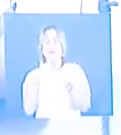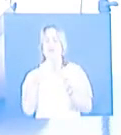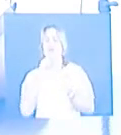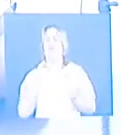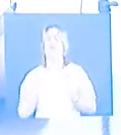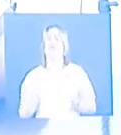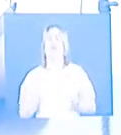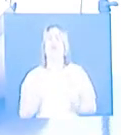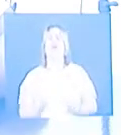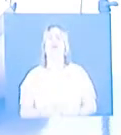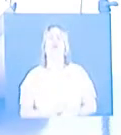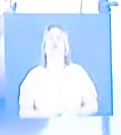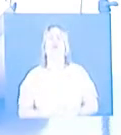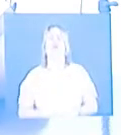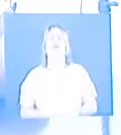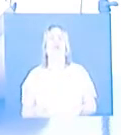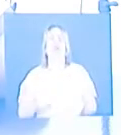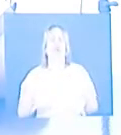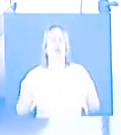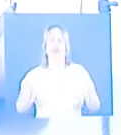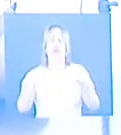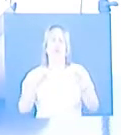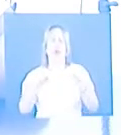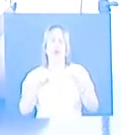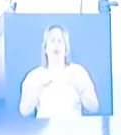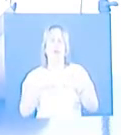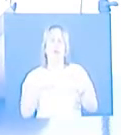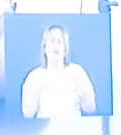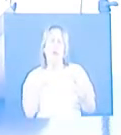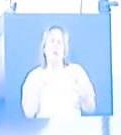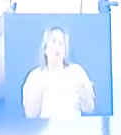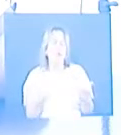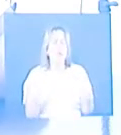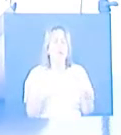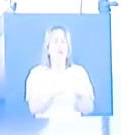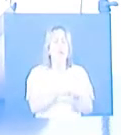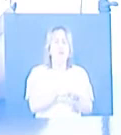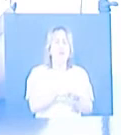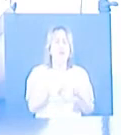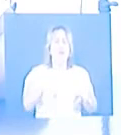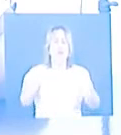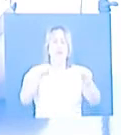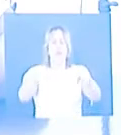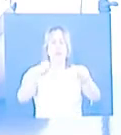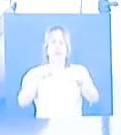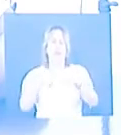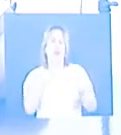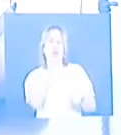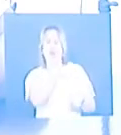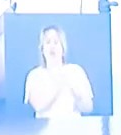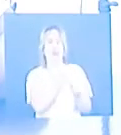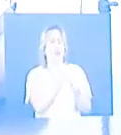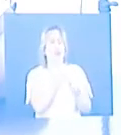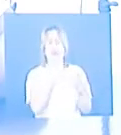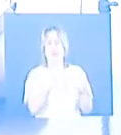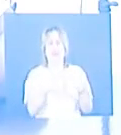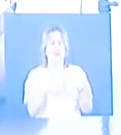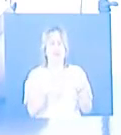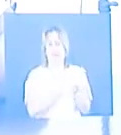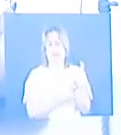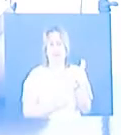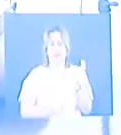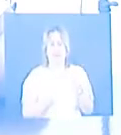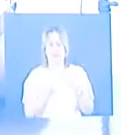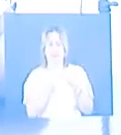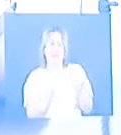montaje y la emisión del programa Santiago Hoy, como punto de partida de cada análisis a realizar por medio, así como territorio